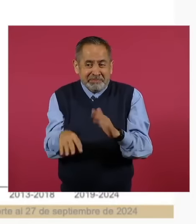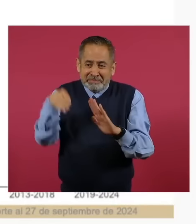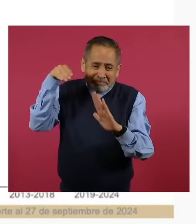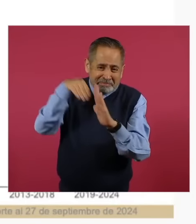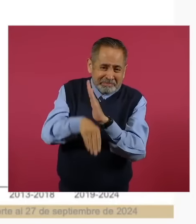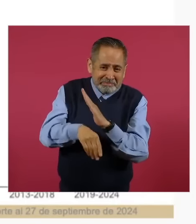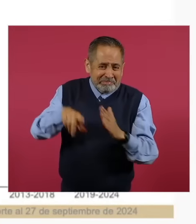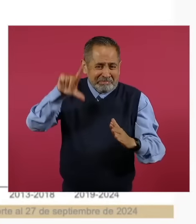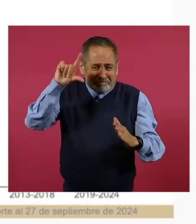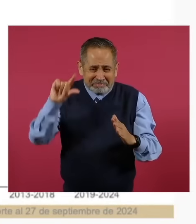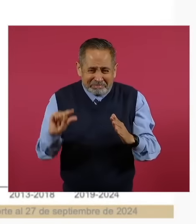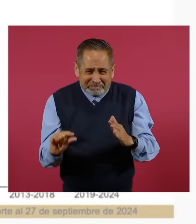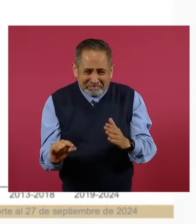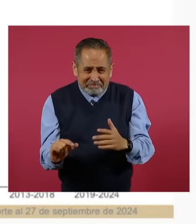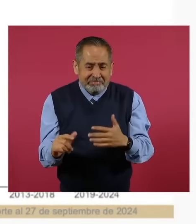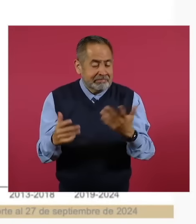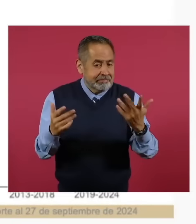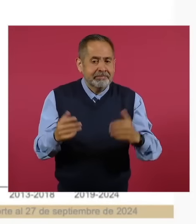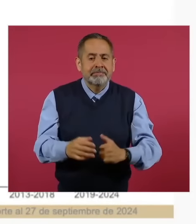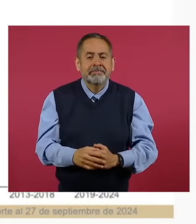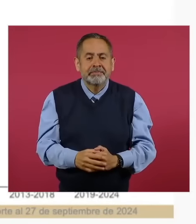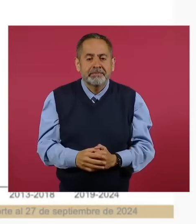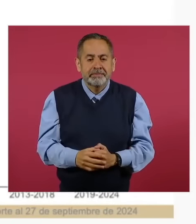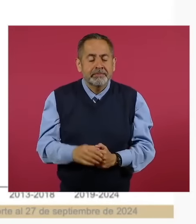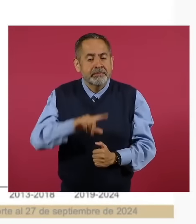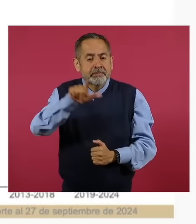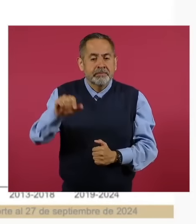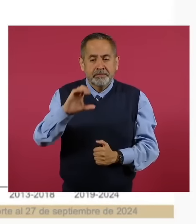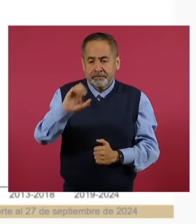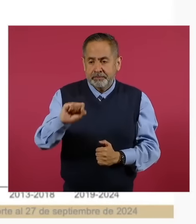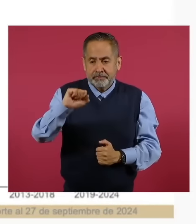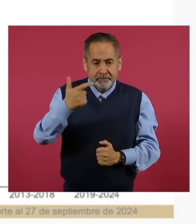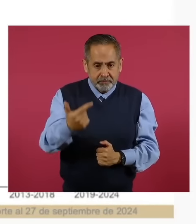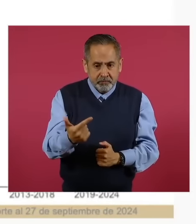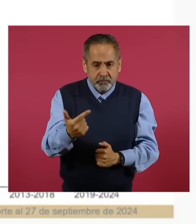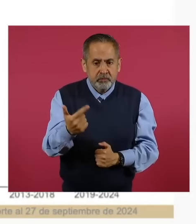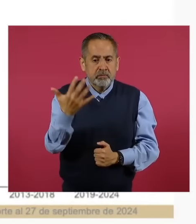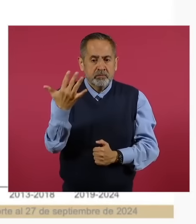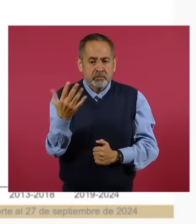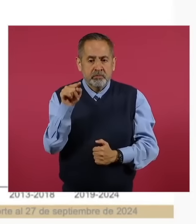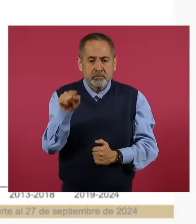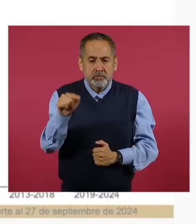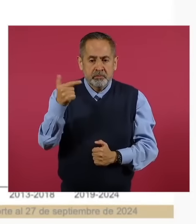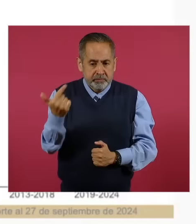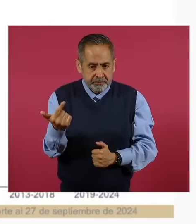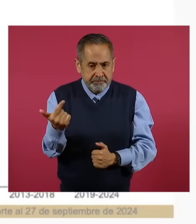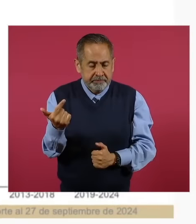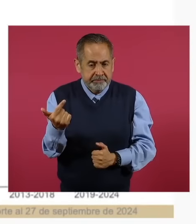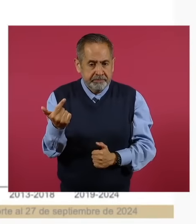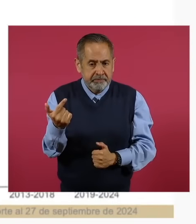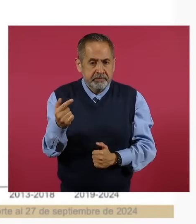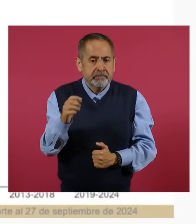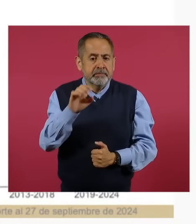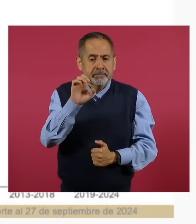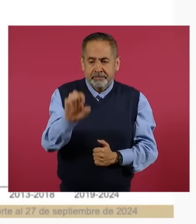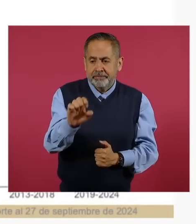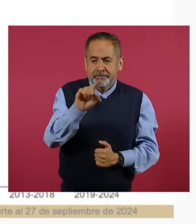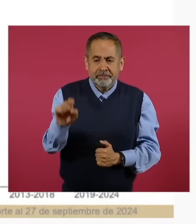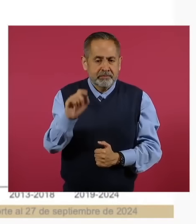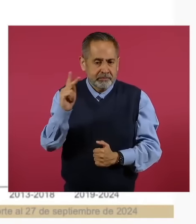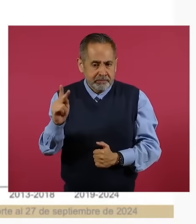4.462% de devaluación. Con Carlos Salinas 50.7. Con Ernesto